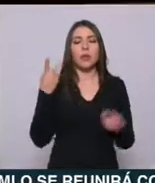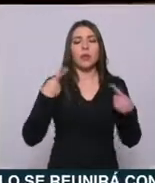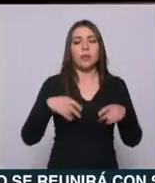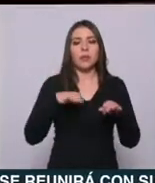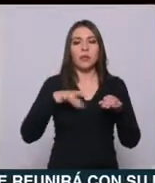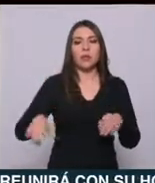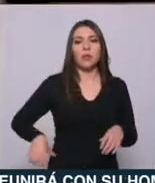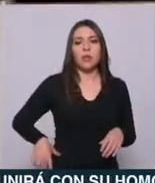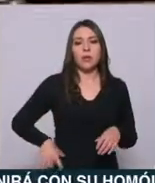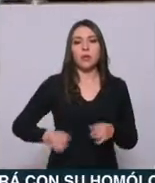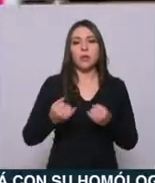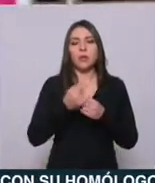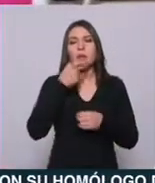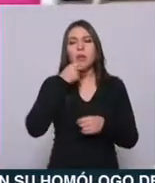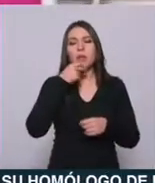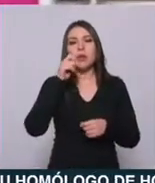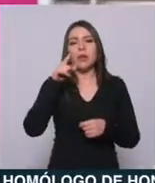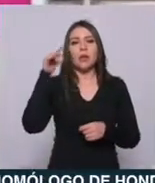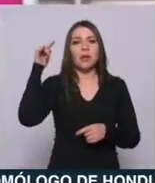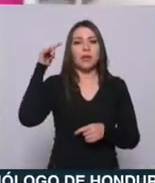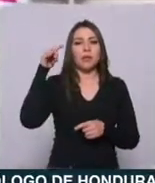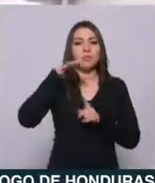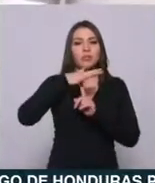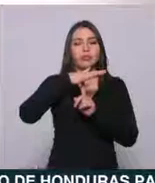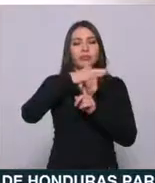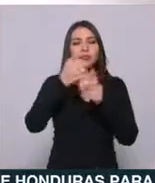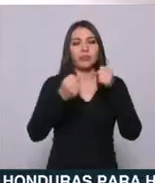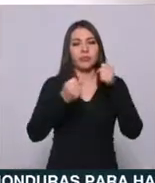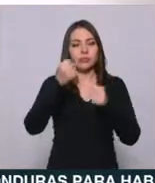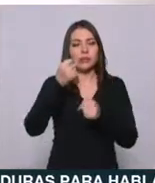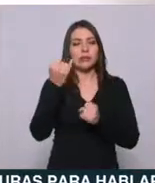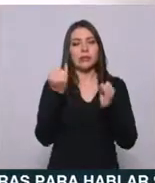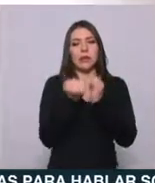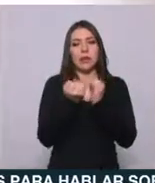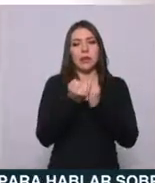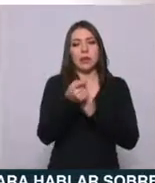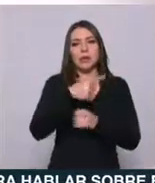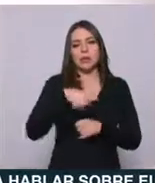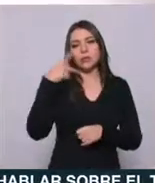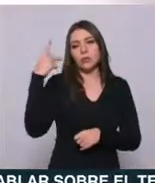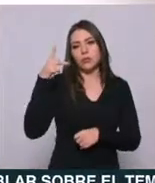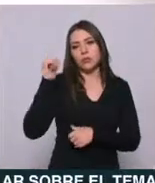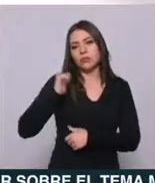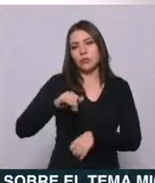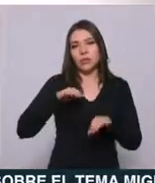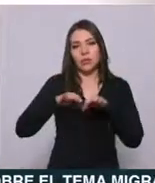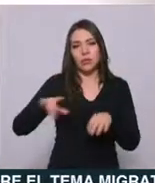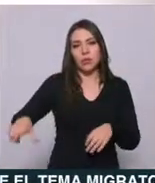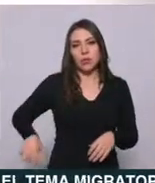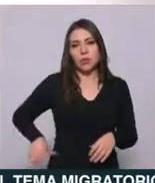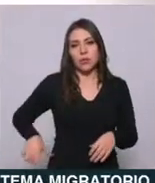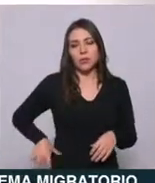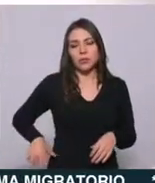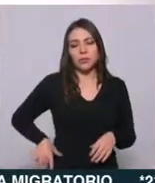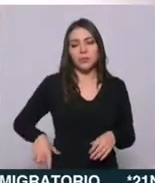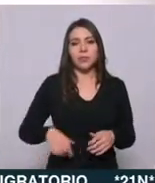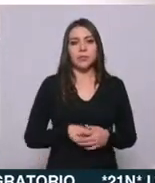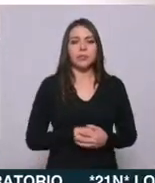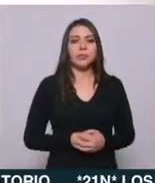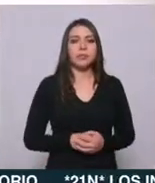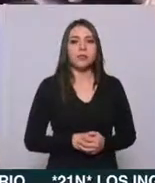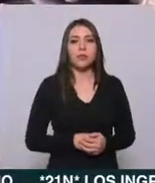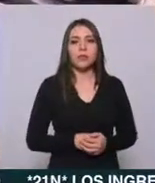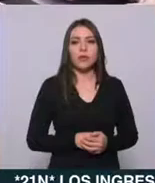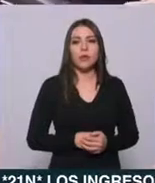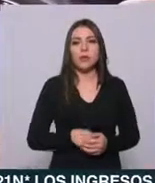estaban al servicio del estado, y sí, es donde se trasladaba generalmente